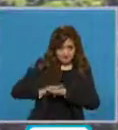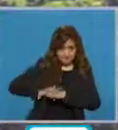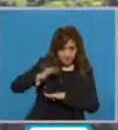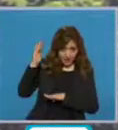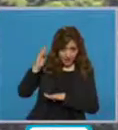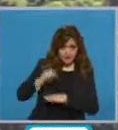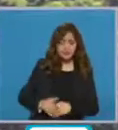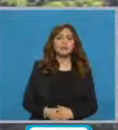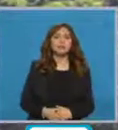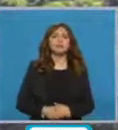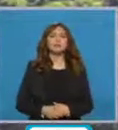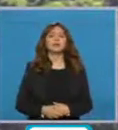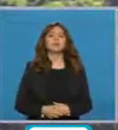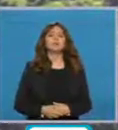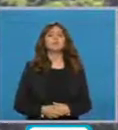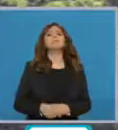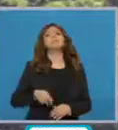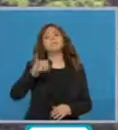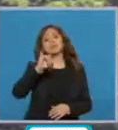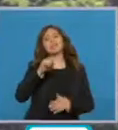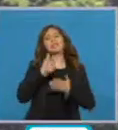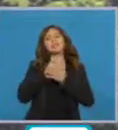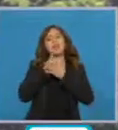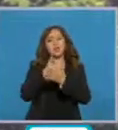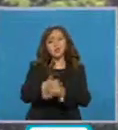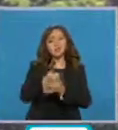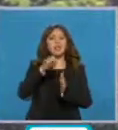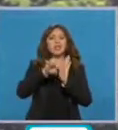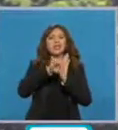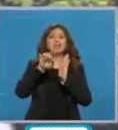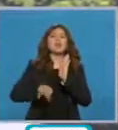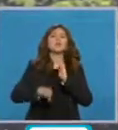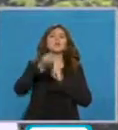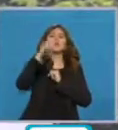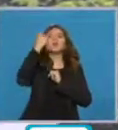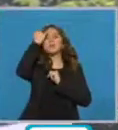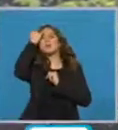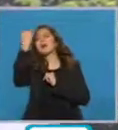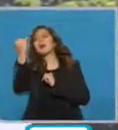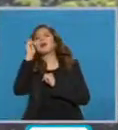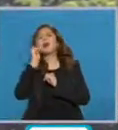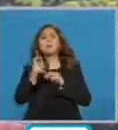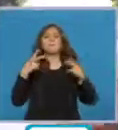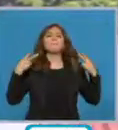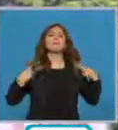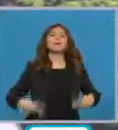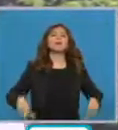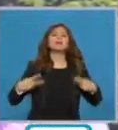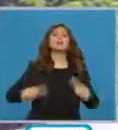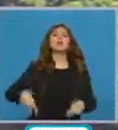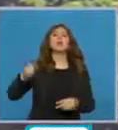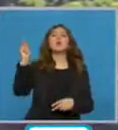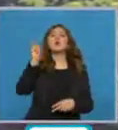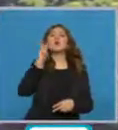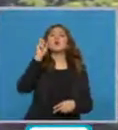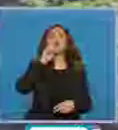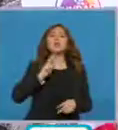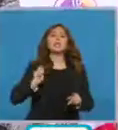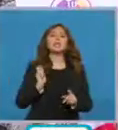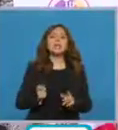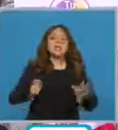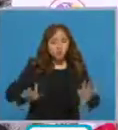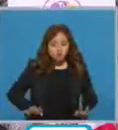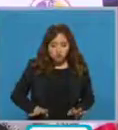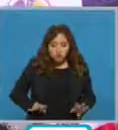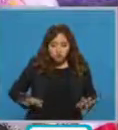a enmarcar un poquito cintura y aparte no hay que quitarle un poquito el encanto y efecto de vestido de novia que todos Claro. quieren de Ampón. muñequito de pastel,